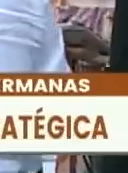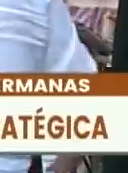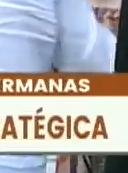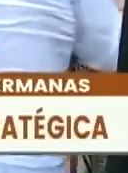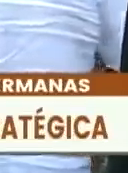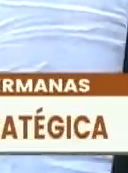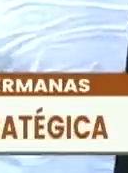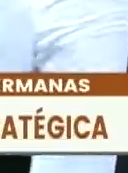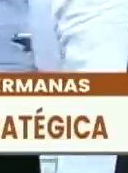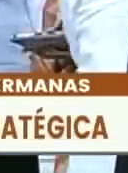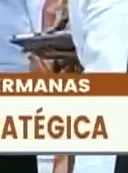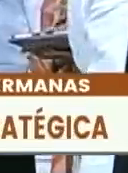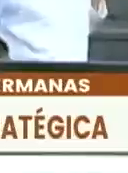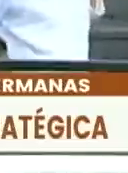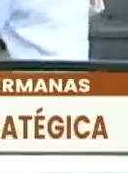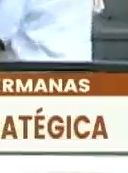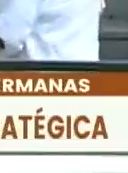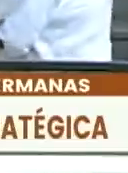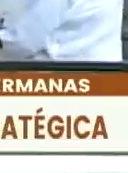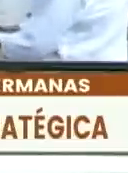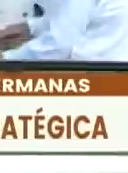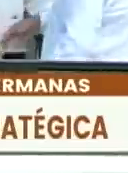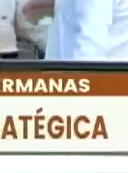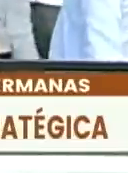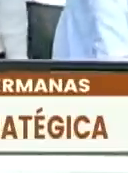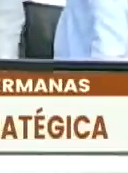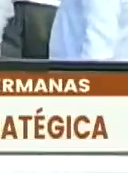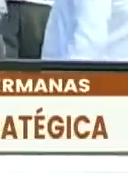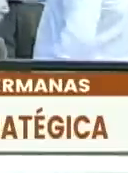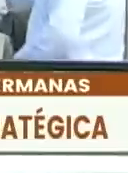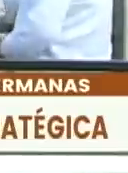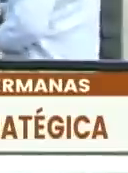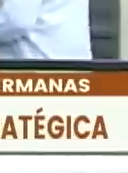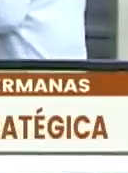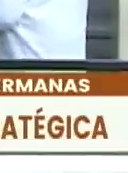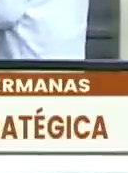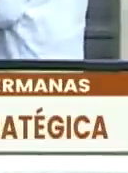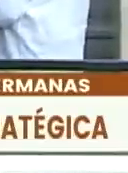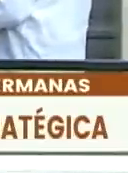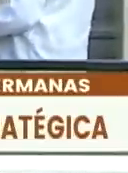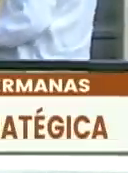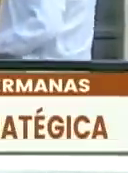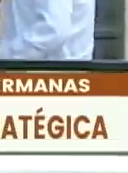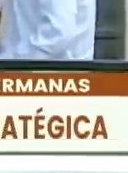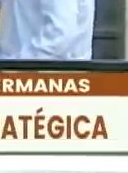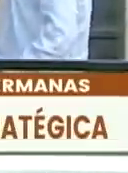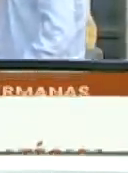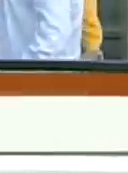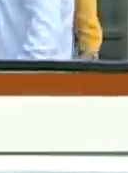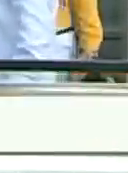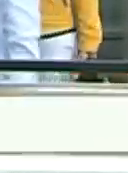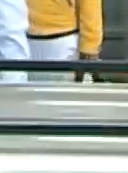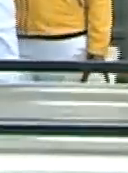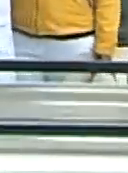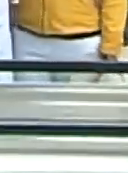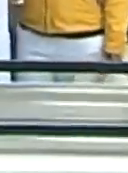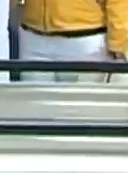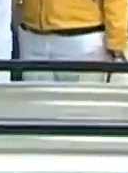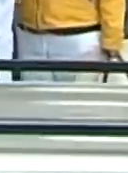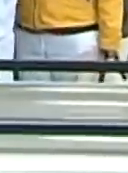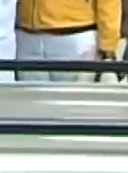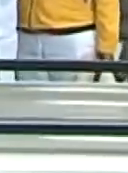paz para este 2023 entre ambos países bolivarianos.